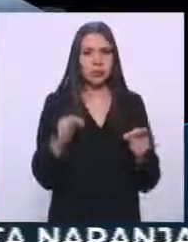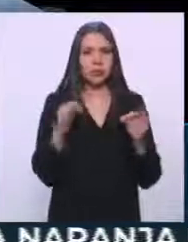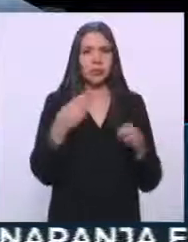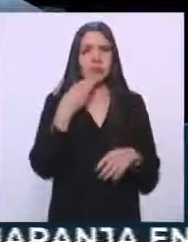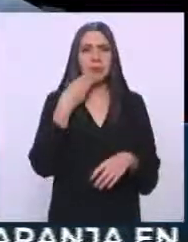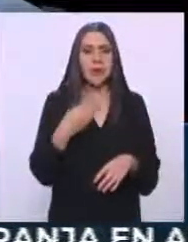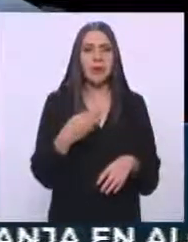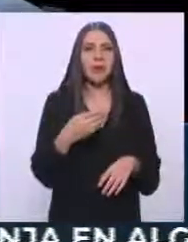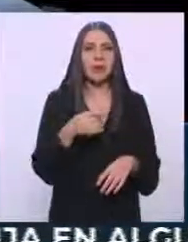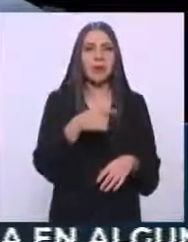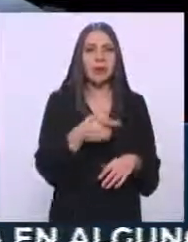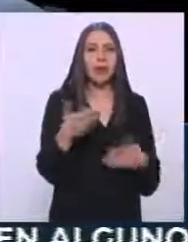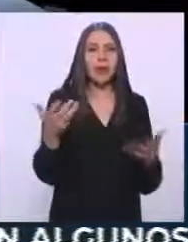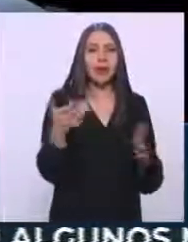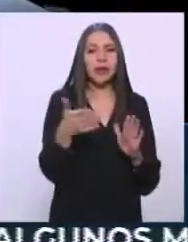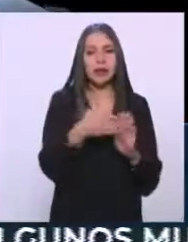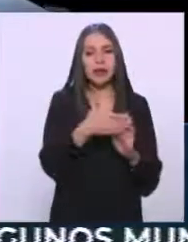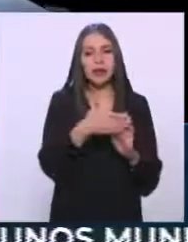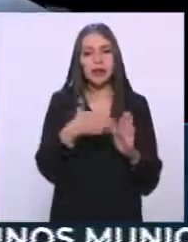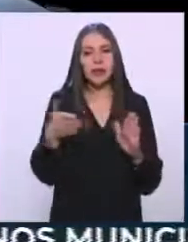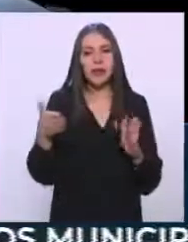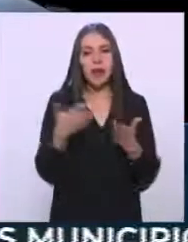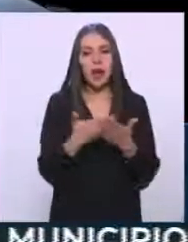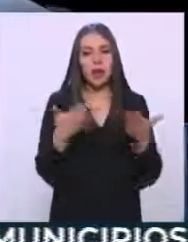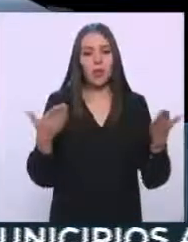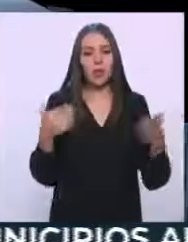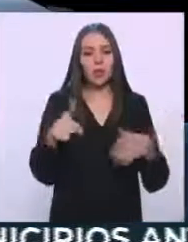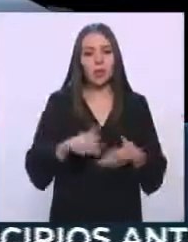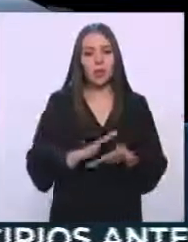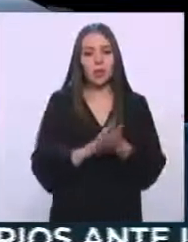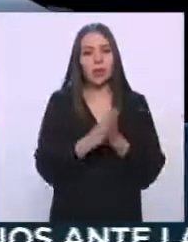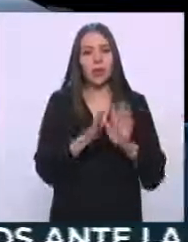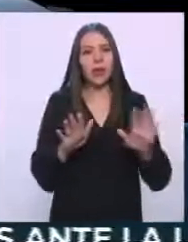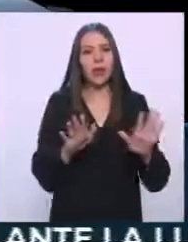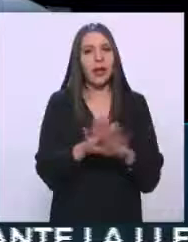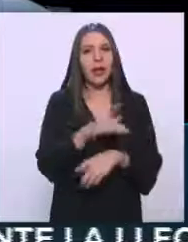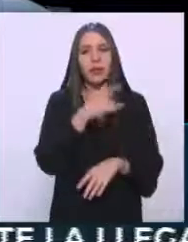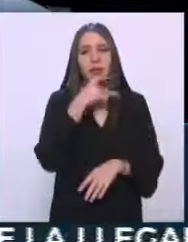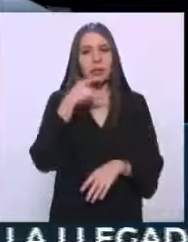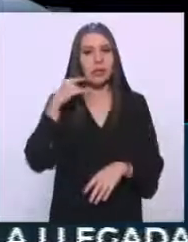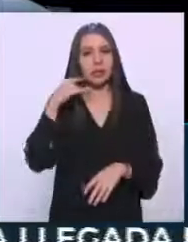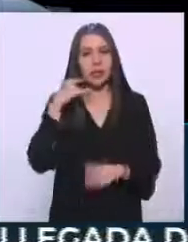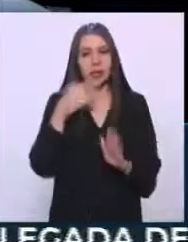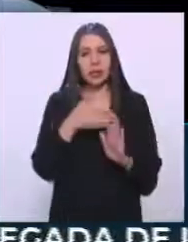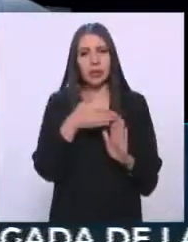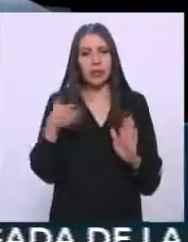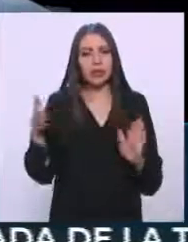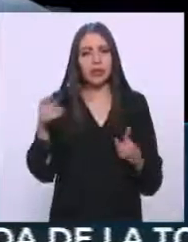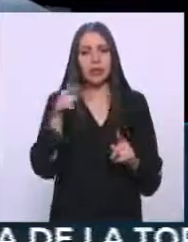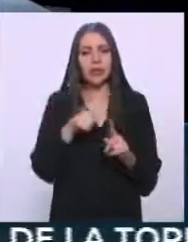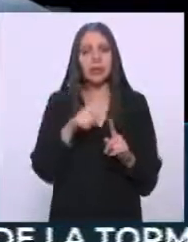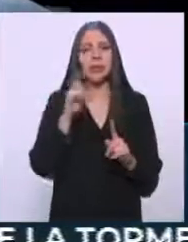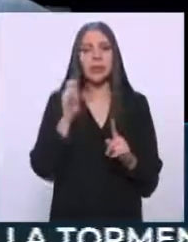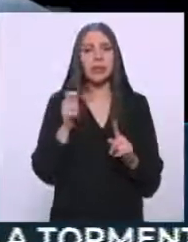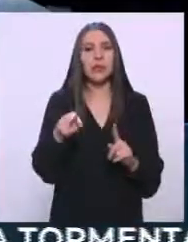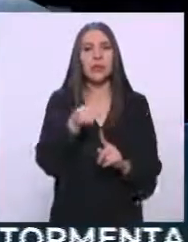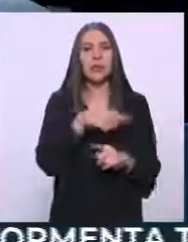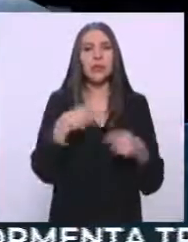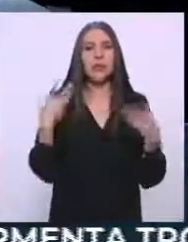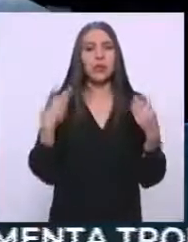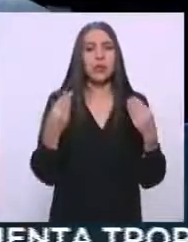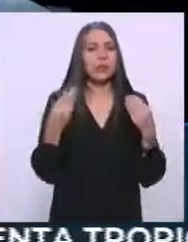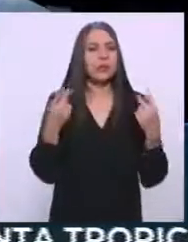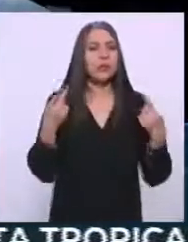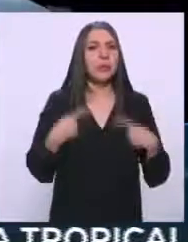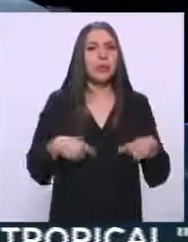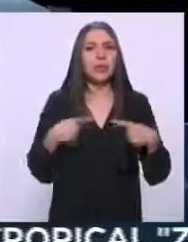de que este proceso que estamos viviendo en Chile es un proceso que tiene causas activadoras que emergen